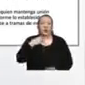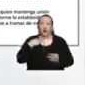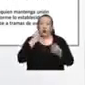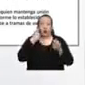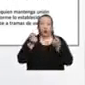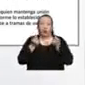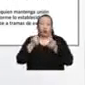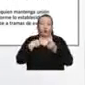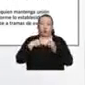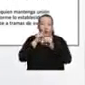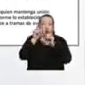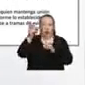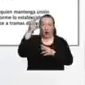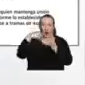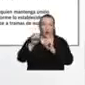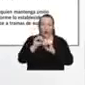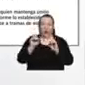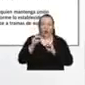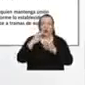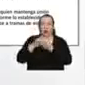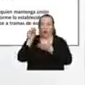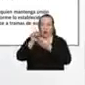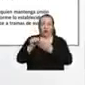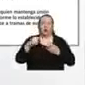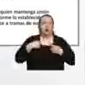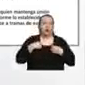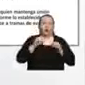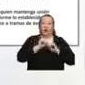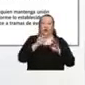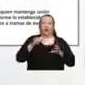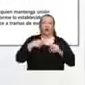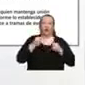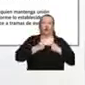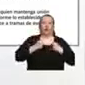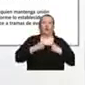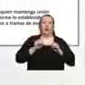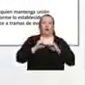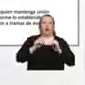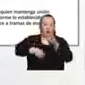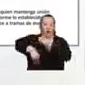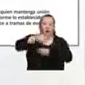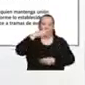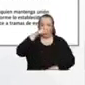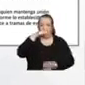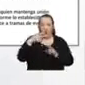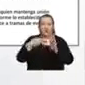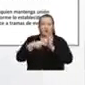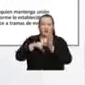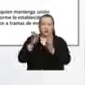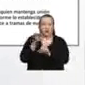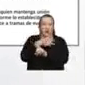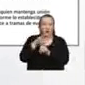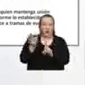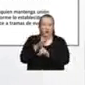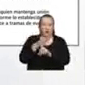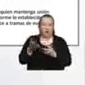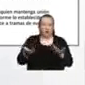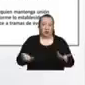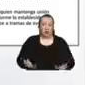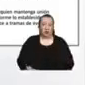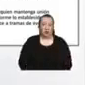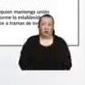porque yo creo que la autorización pero si propietario nada en una burla una burritos también esa burla otros aunque simulación